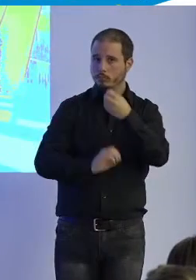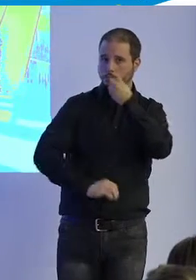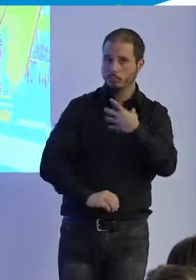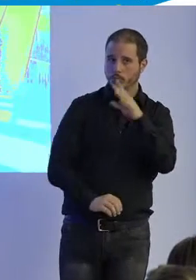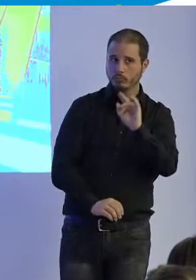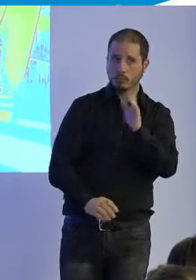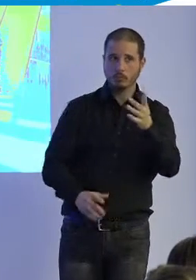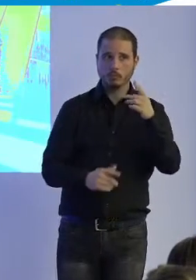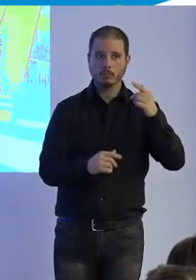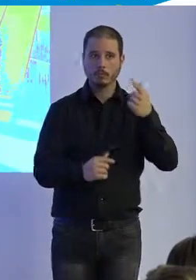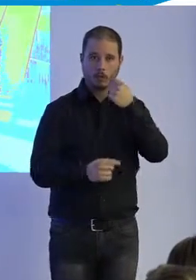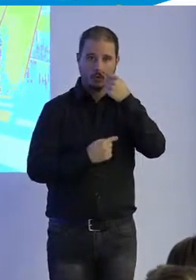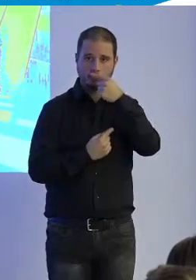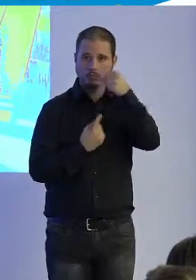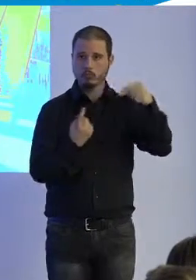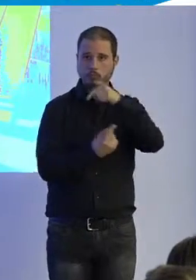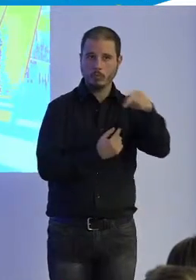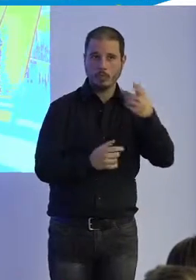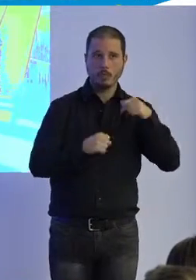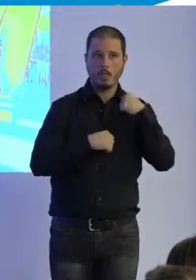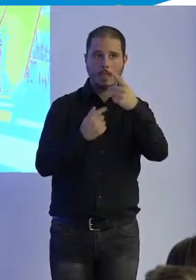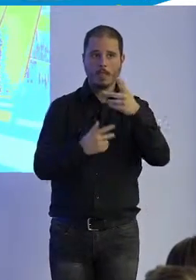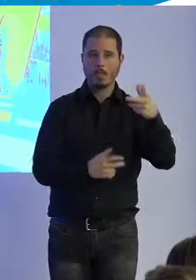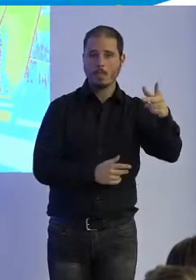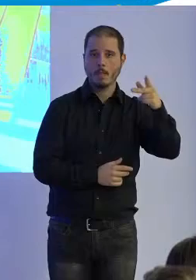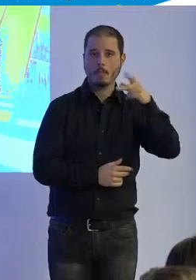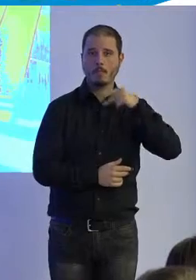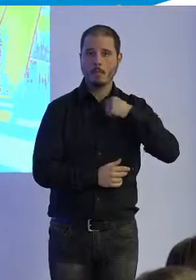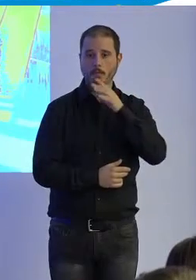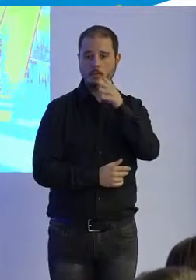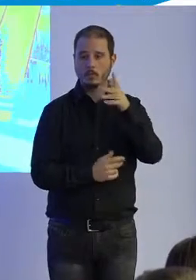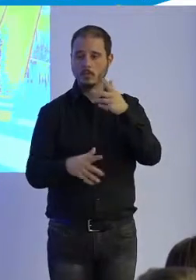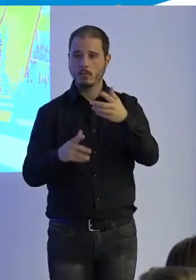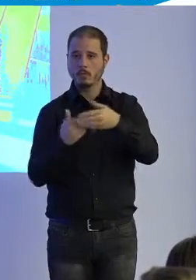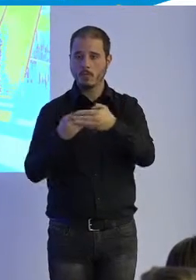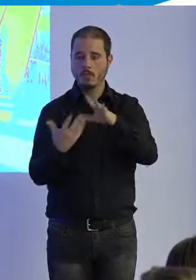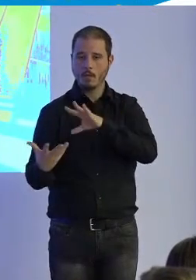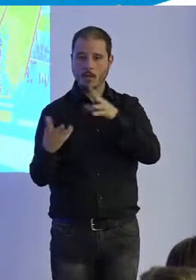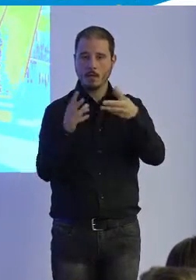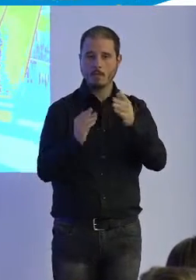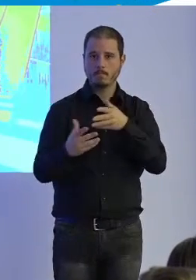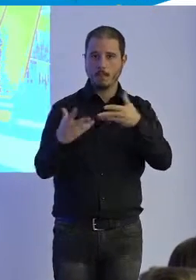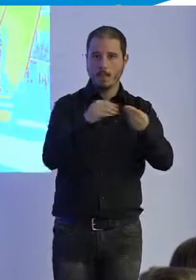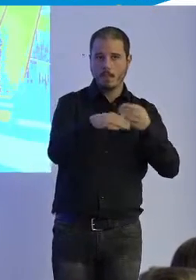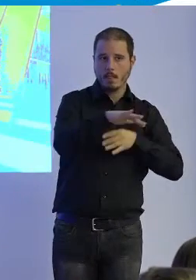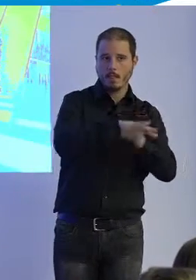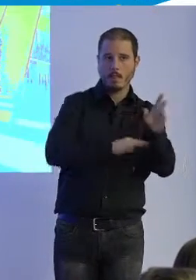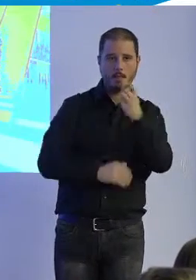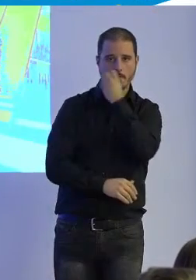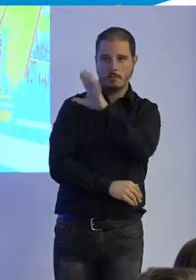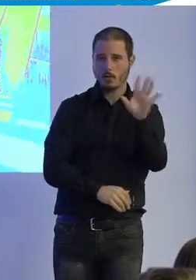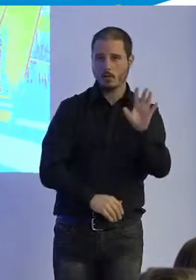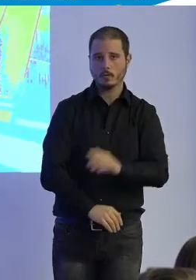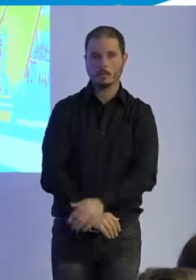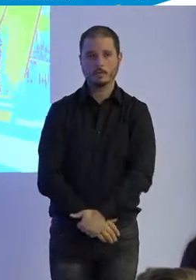sacan un premio al videojuego que tiene pues, mayor adaptabilidad, ¿vale? Entonces, bueno, es una cosa